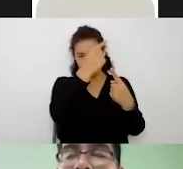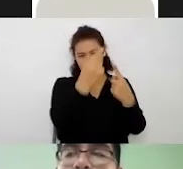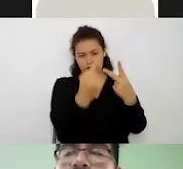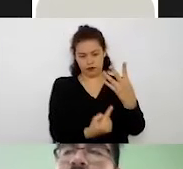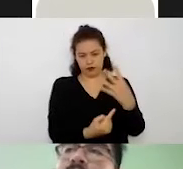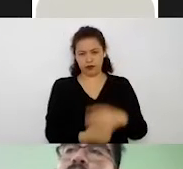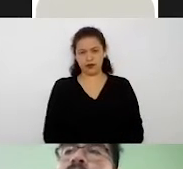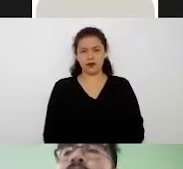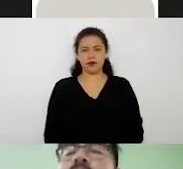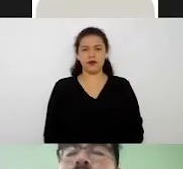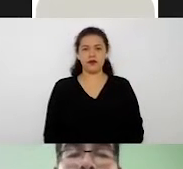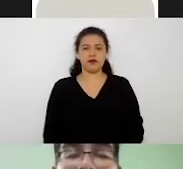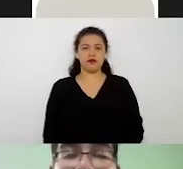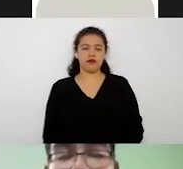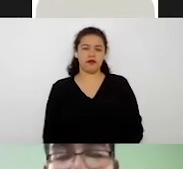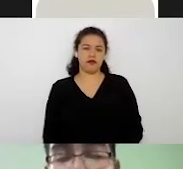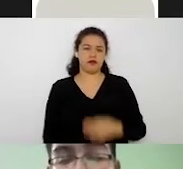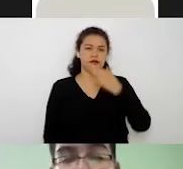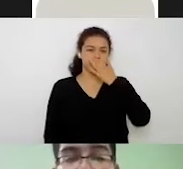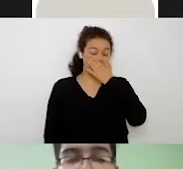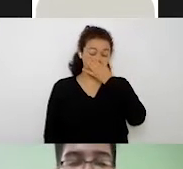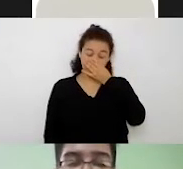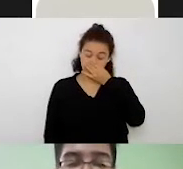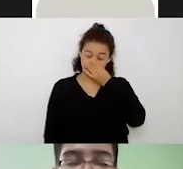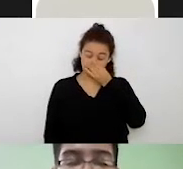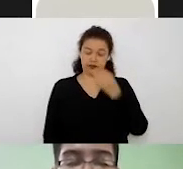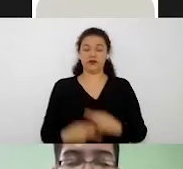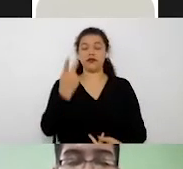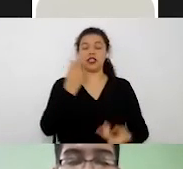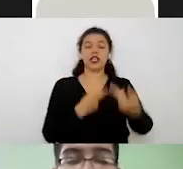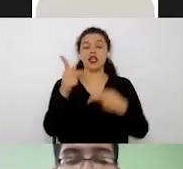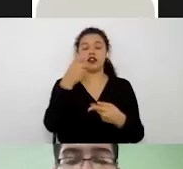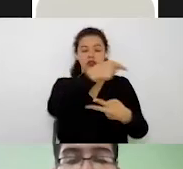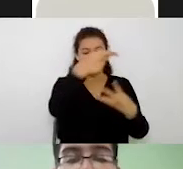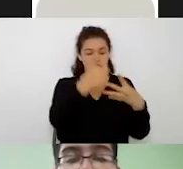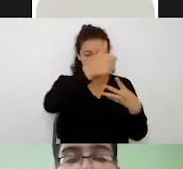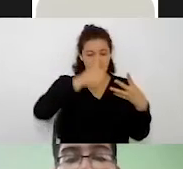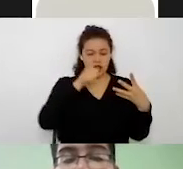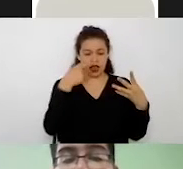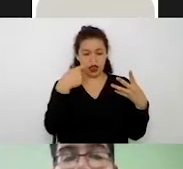cada uno atiende cosas distintas, pero al final todos buscamos lo mismo, que es que la población